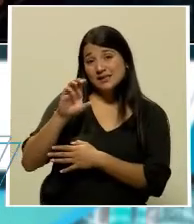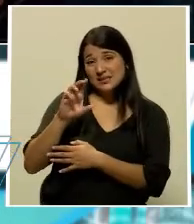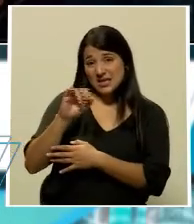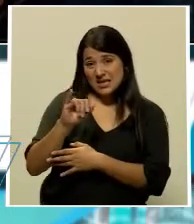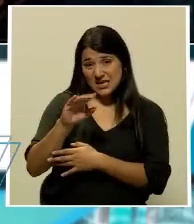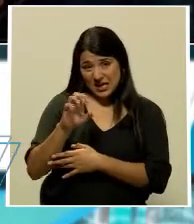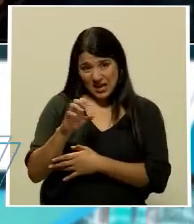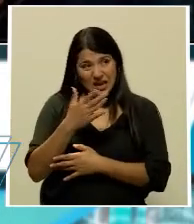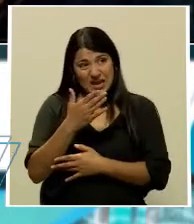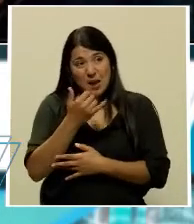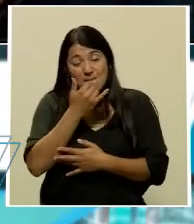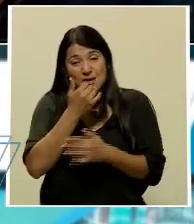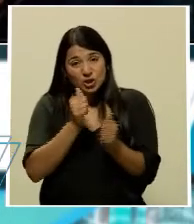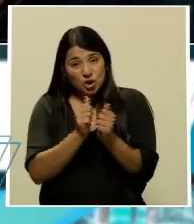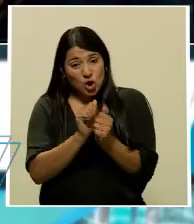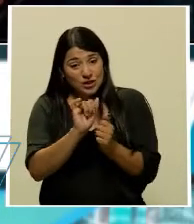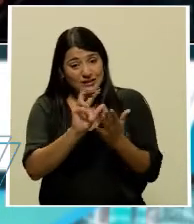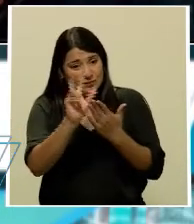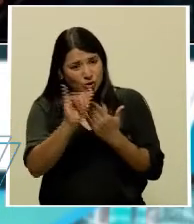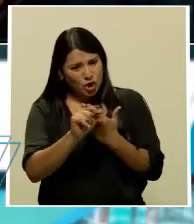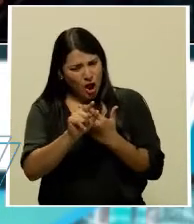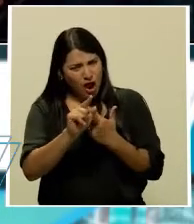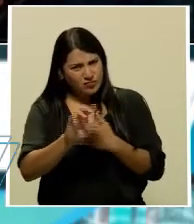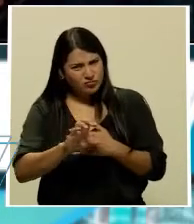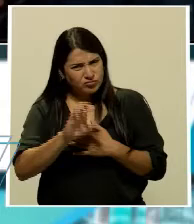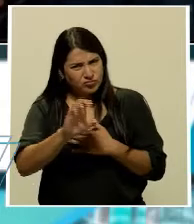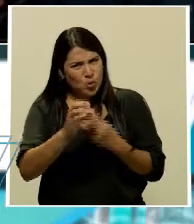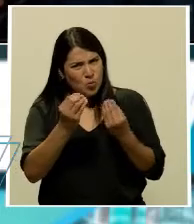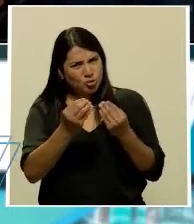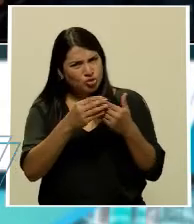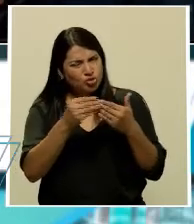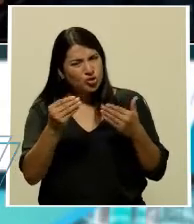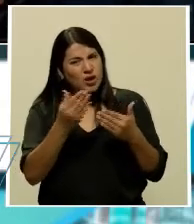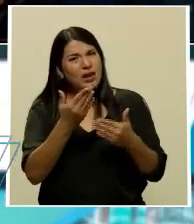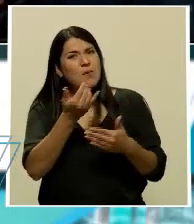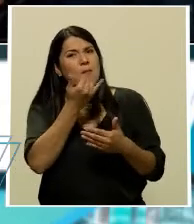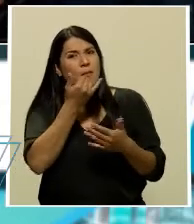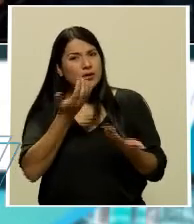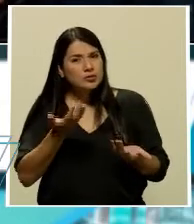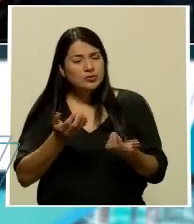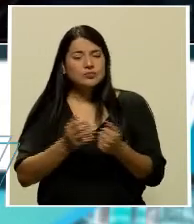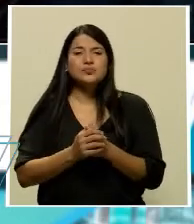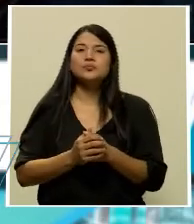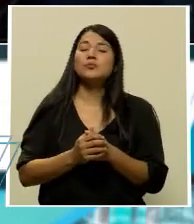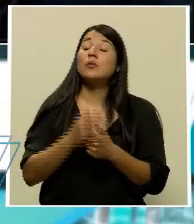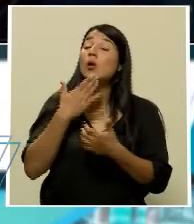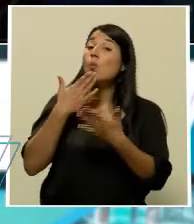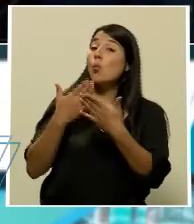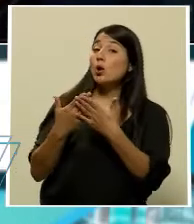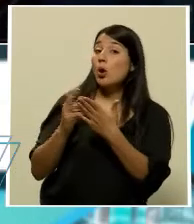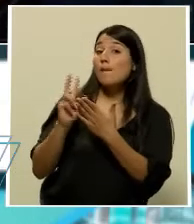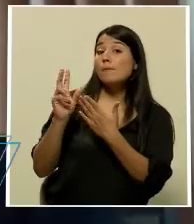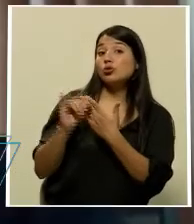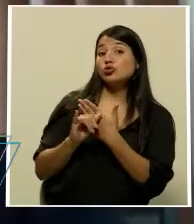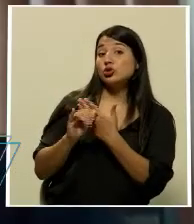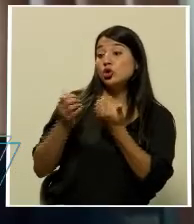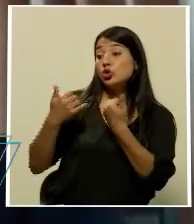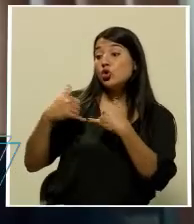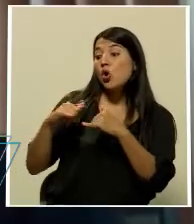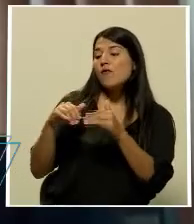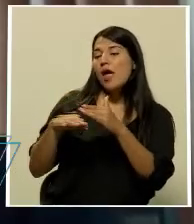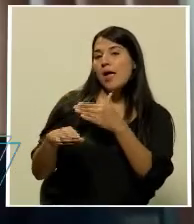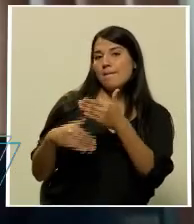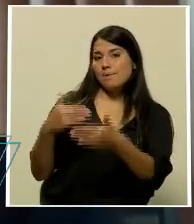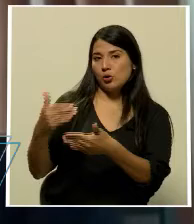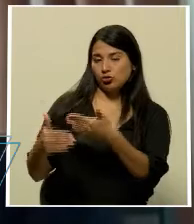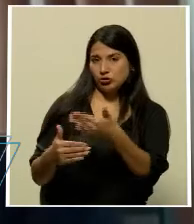se habían gastado muchos millones de dólares en la preparación. ¿En qué quedó? Bueno, el proyecto se encuentra en plena operación.